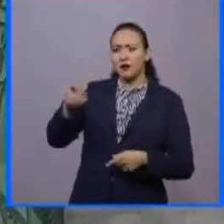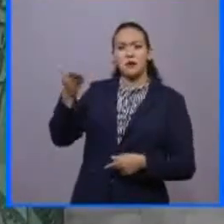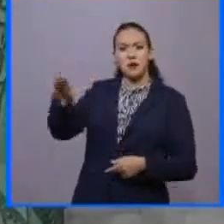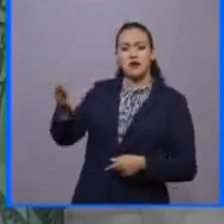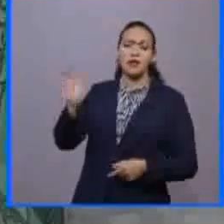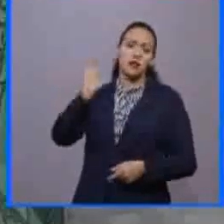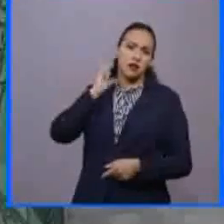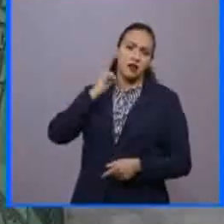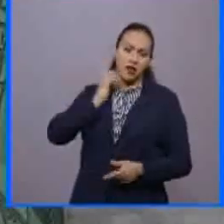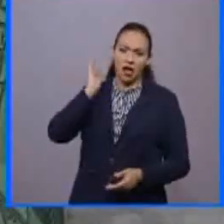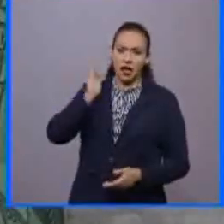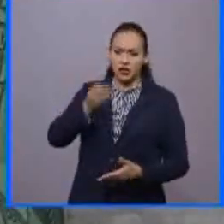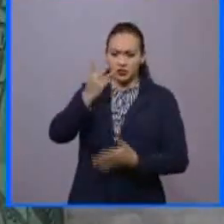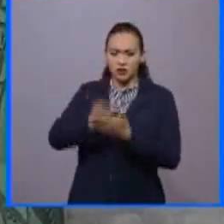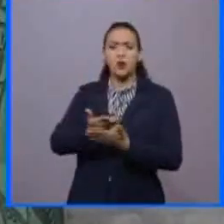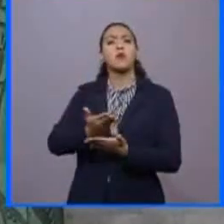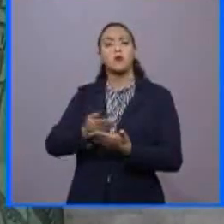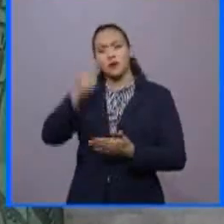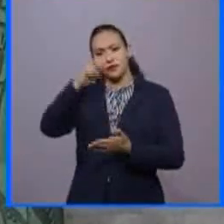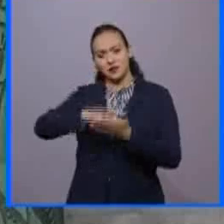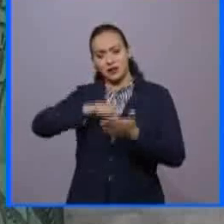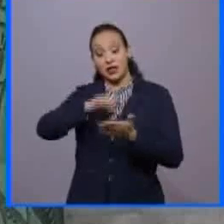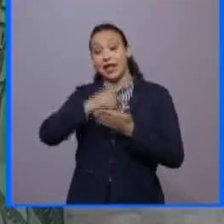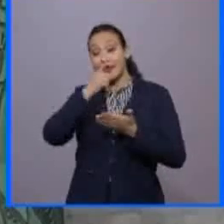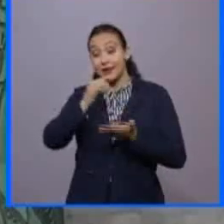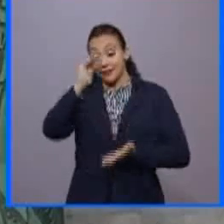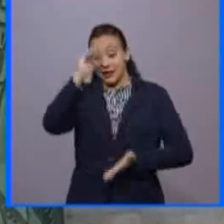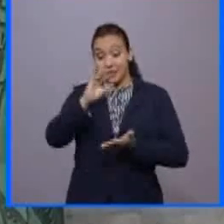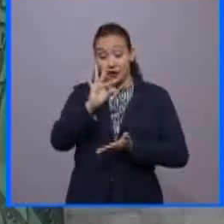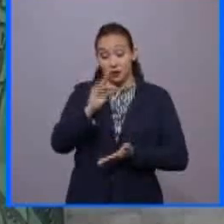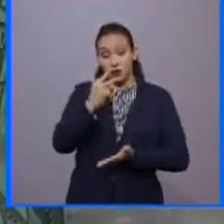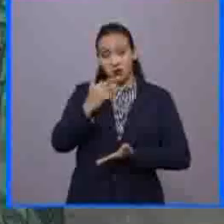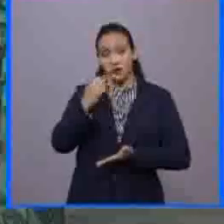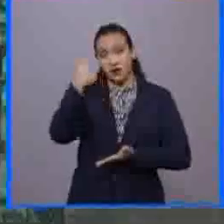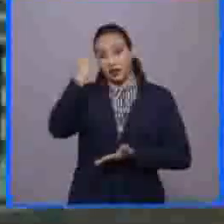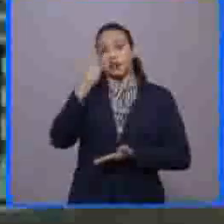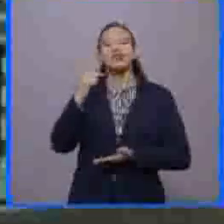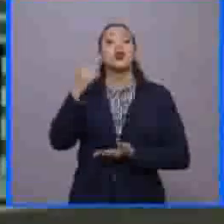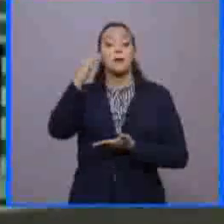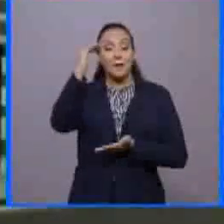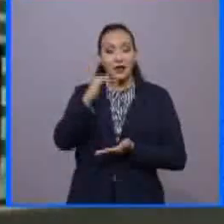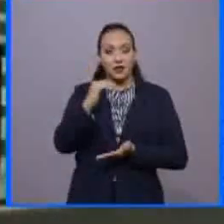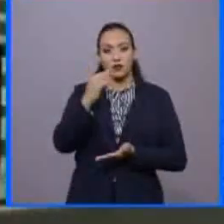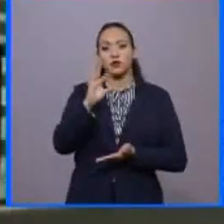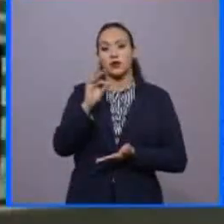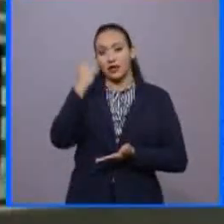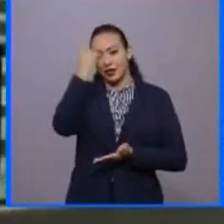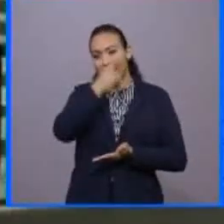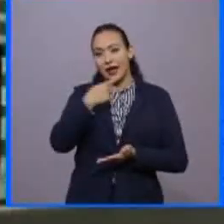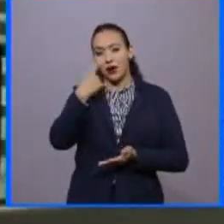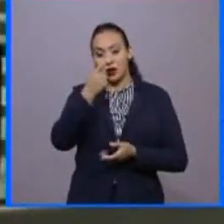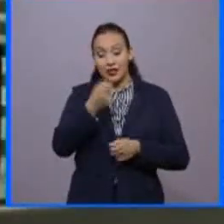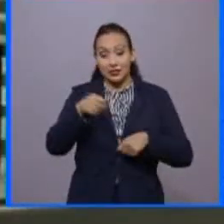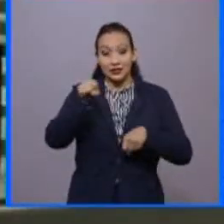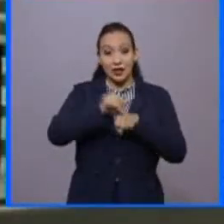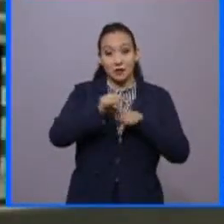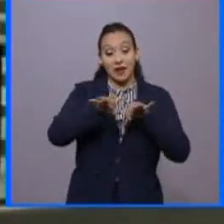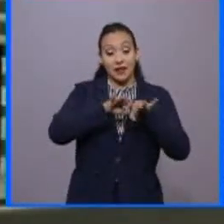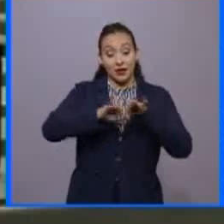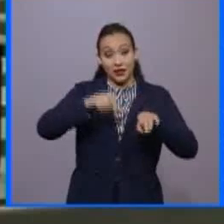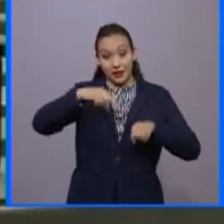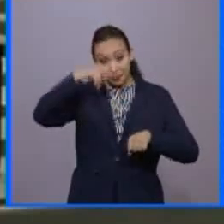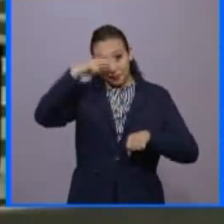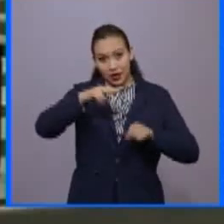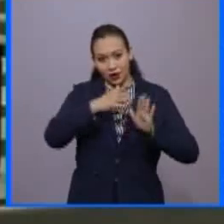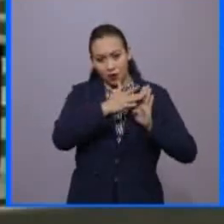Diputados a aprobar la propuesta de reforma que reduce de 48 a 40 horas semanales la jornada laboral en